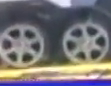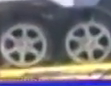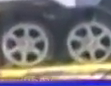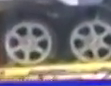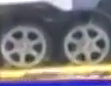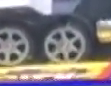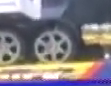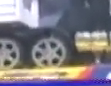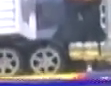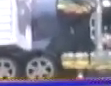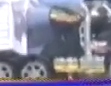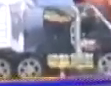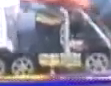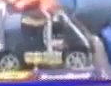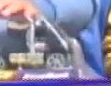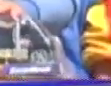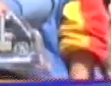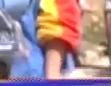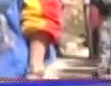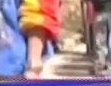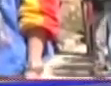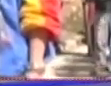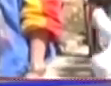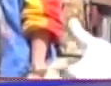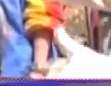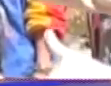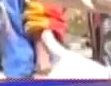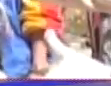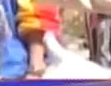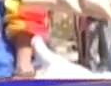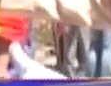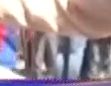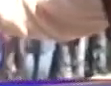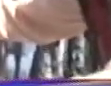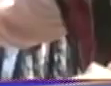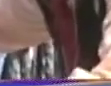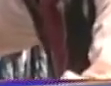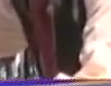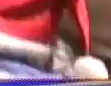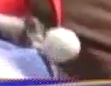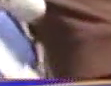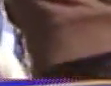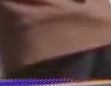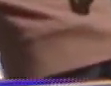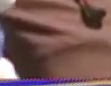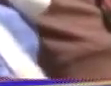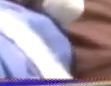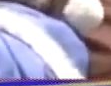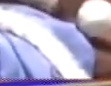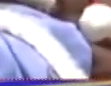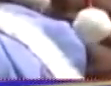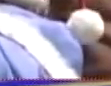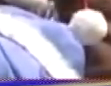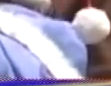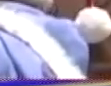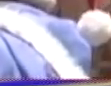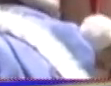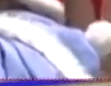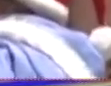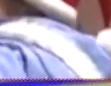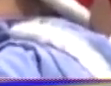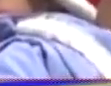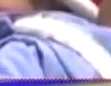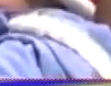venezolano. En Mérida son aproximadamente unos 200.000 niños que están recibiendo el regalo. Y por